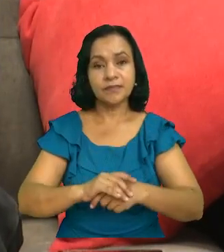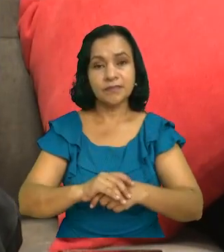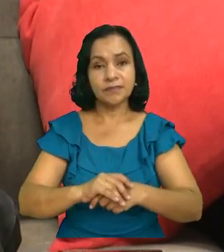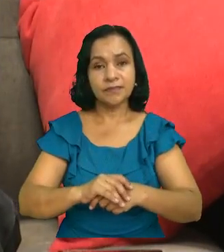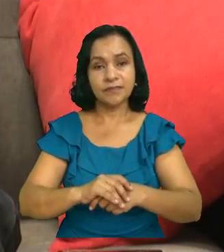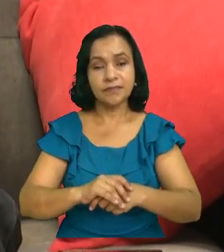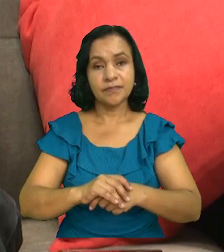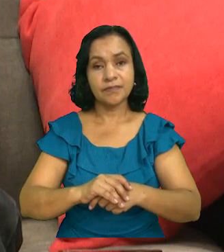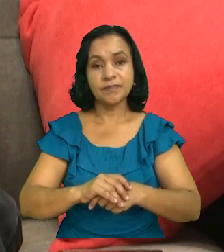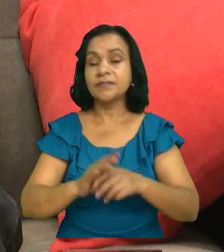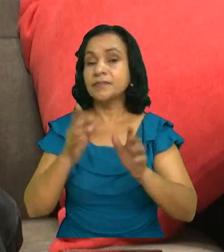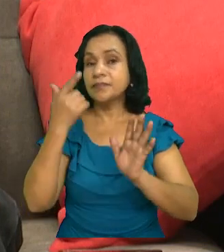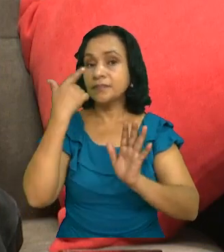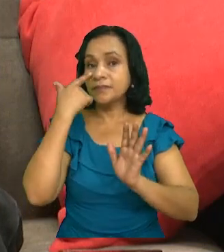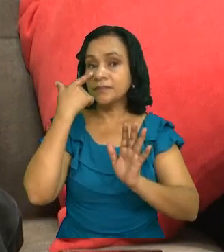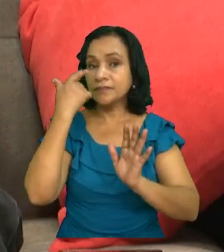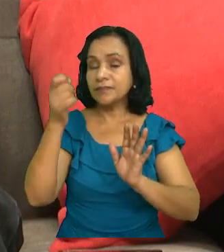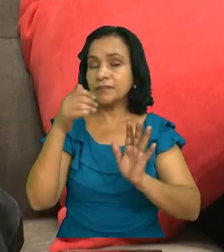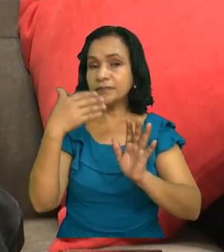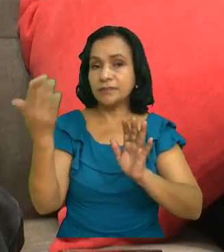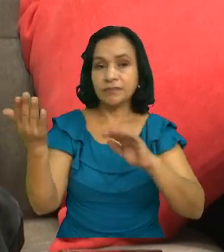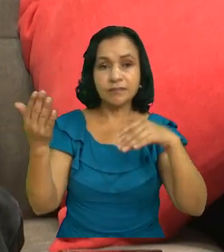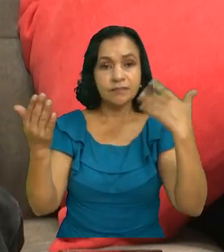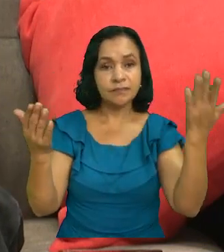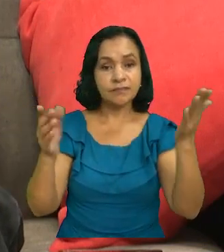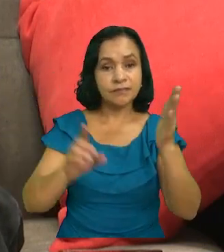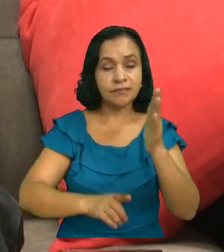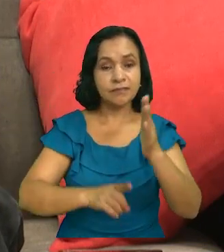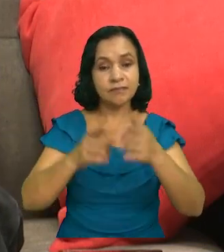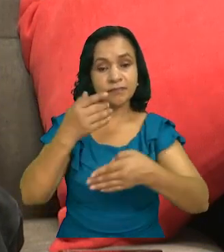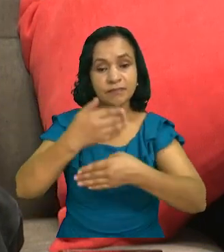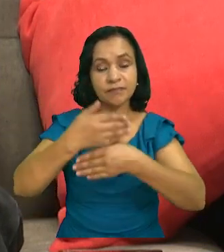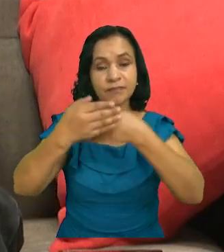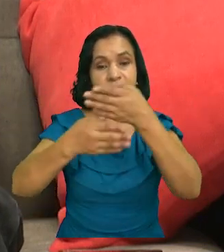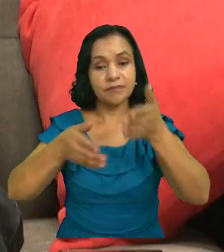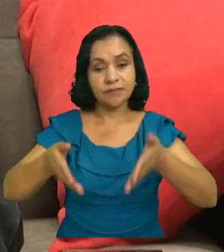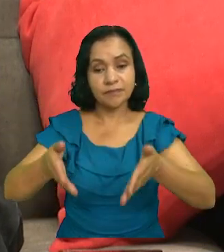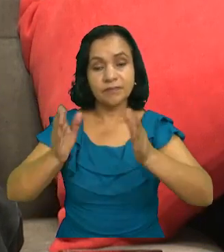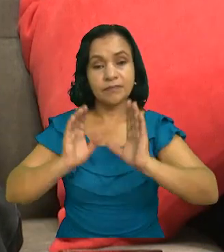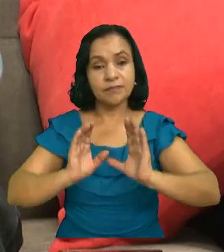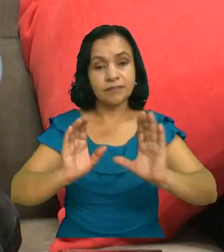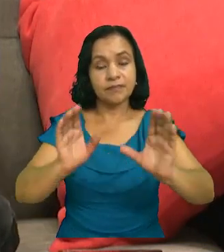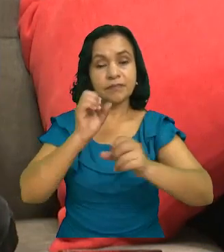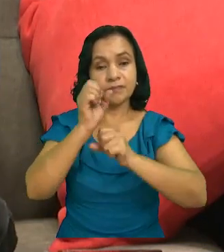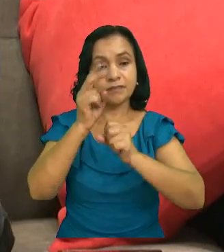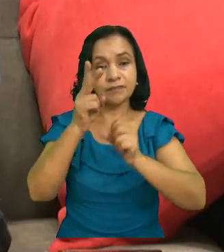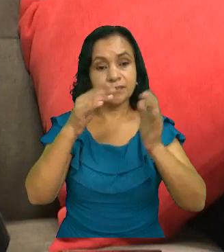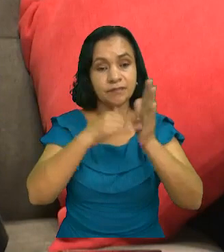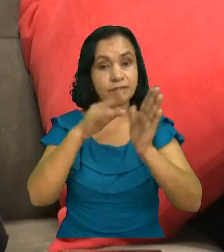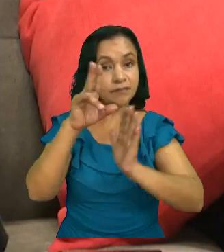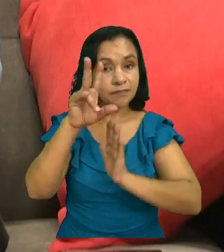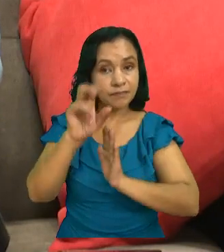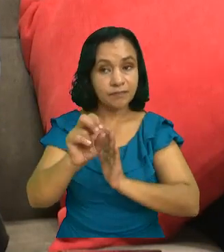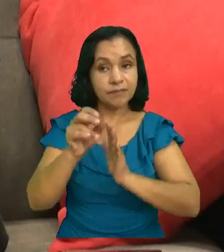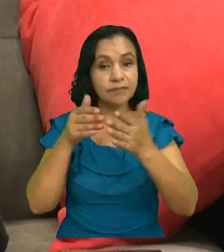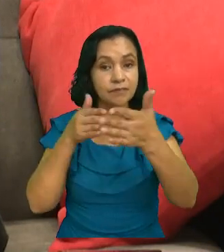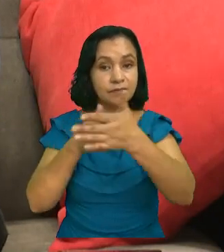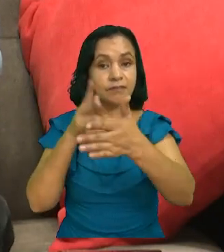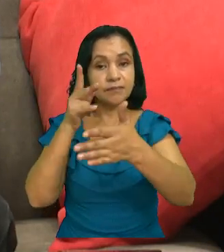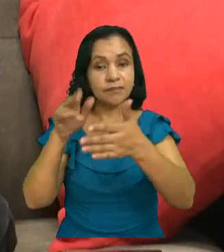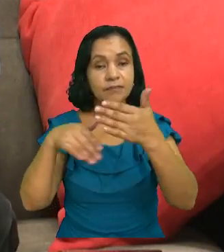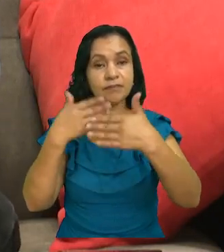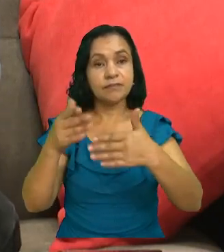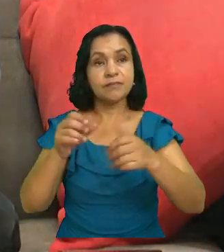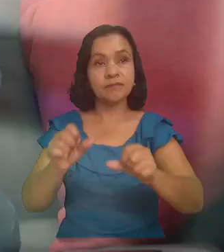a través de la cual estamos conociendo cuáles son los avances en la ejecución de la infraestructura vial para el periodo de este año 2020. Breve pausa y